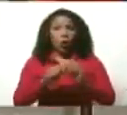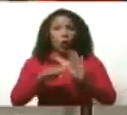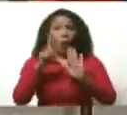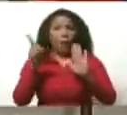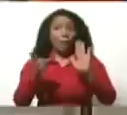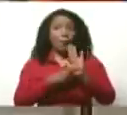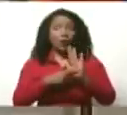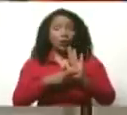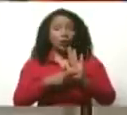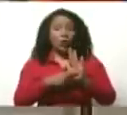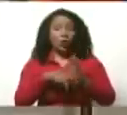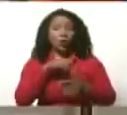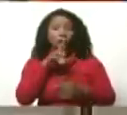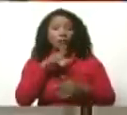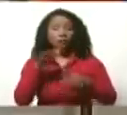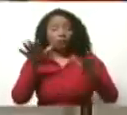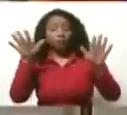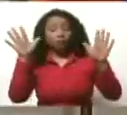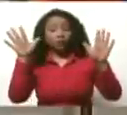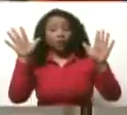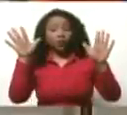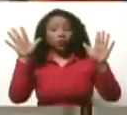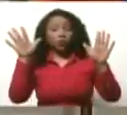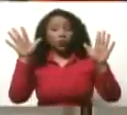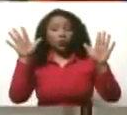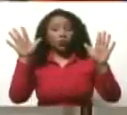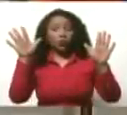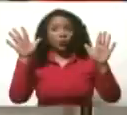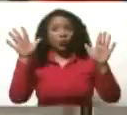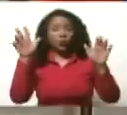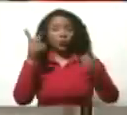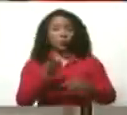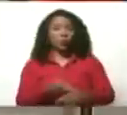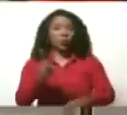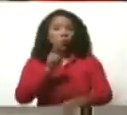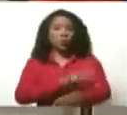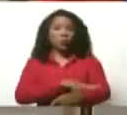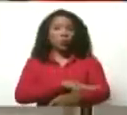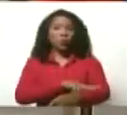desparpajo, inclusive las de peor realea,